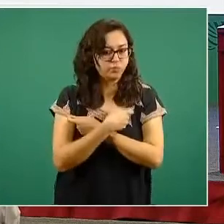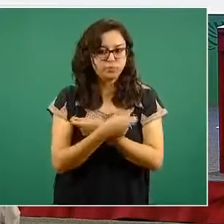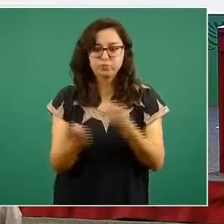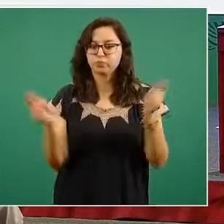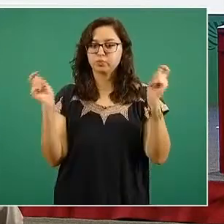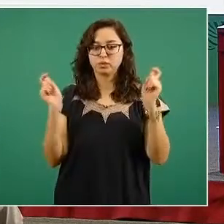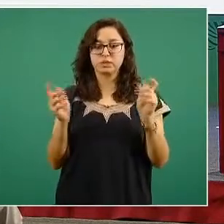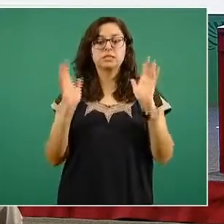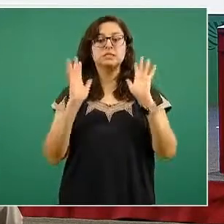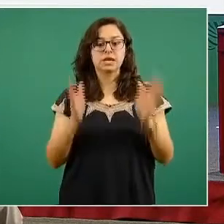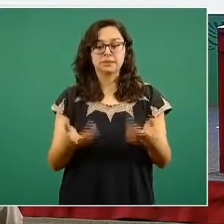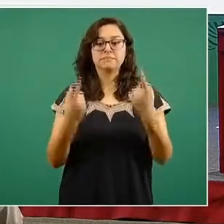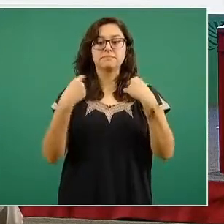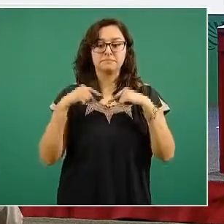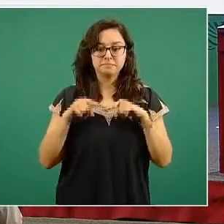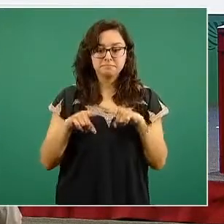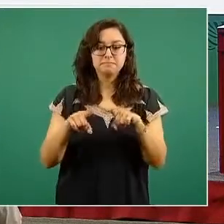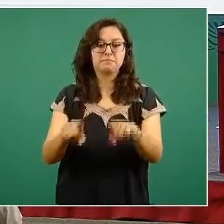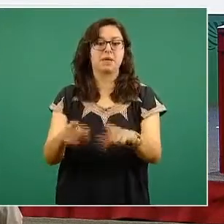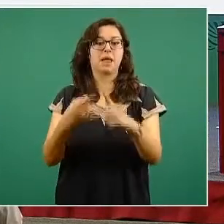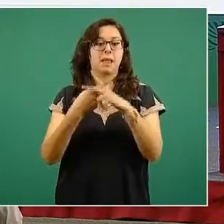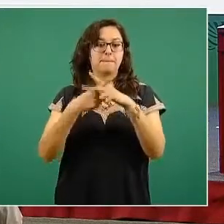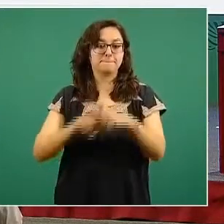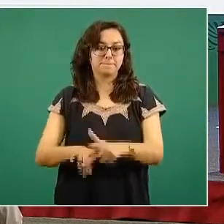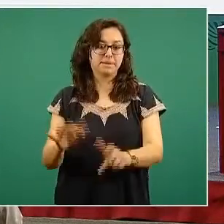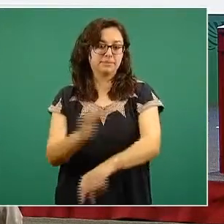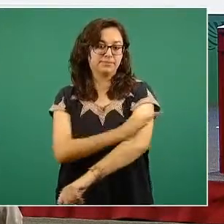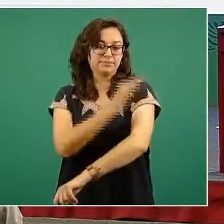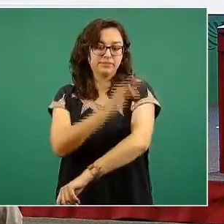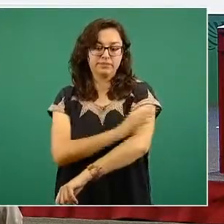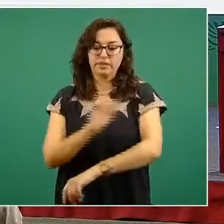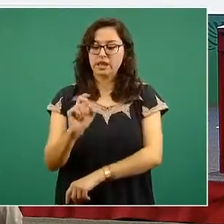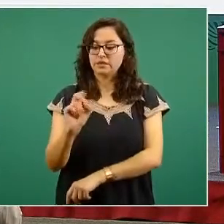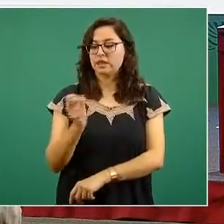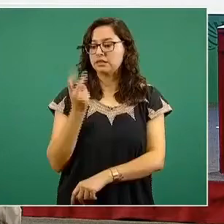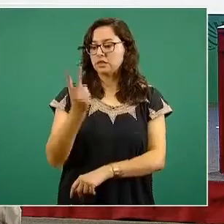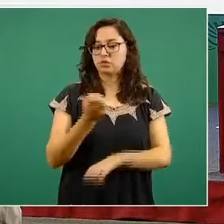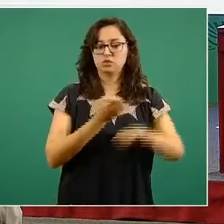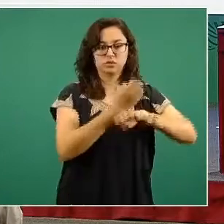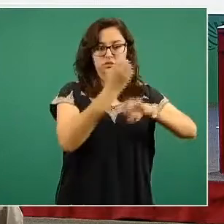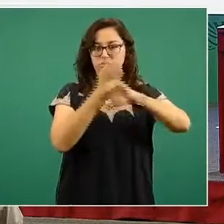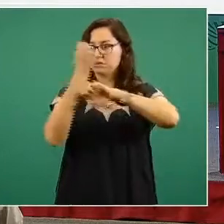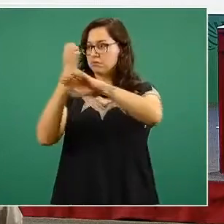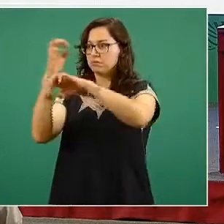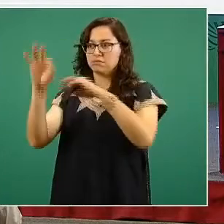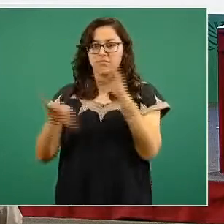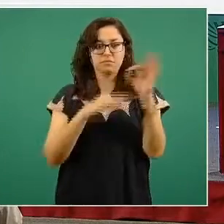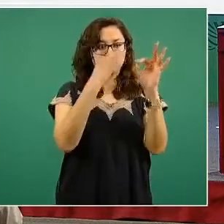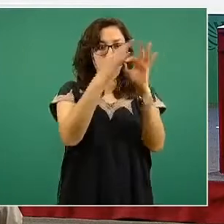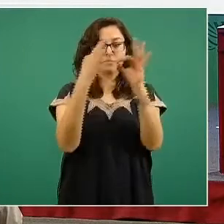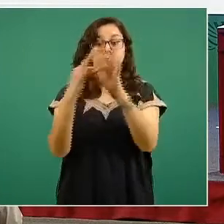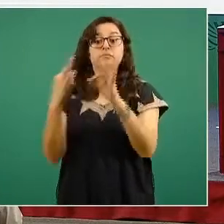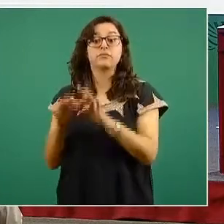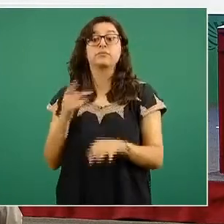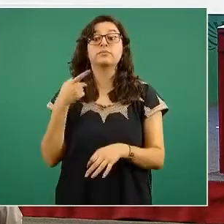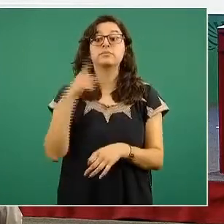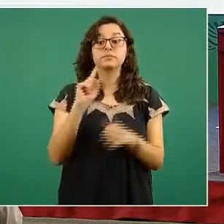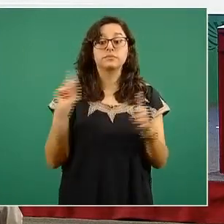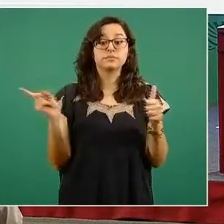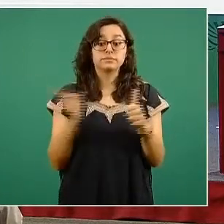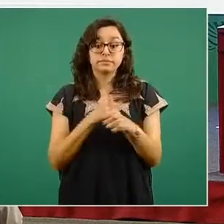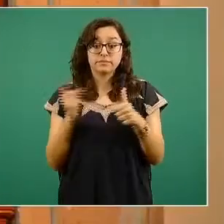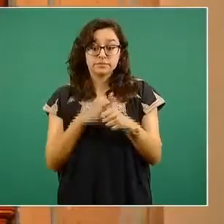ya simultáneamente se estará vacunando en las 32 entidades federativas, pero empezando por el personal de